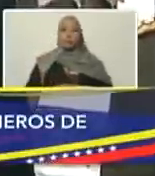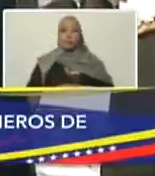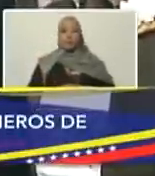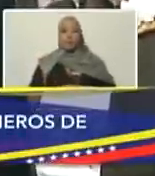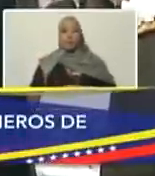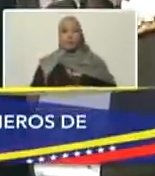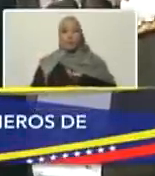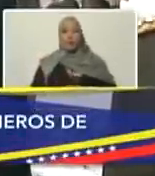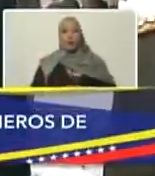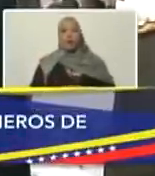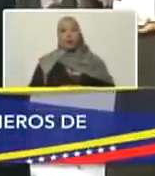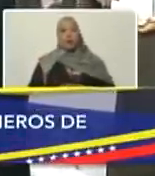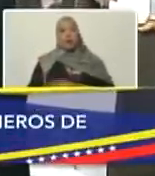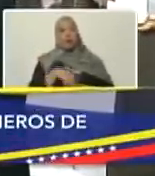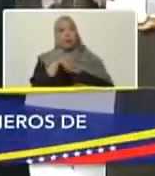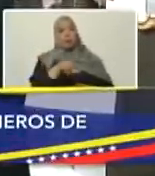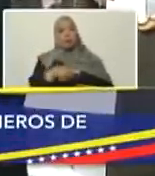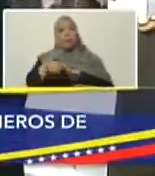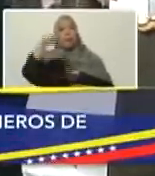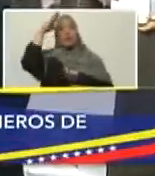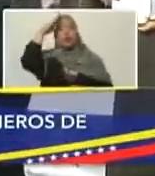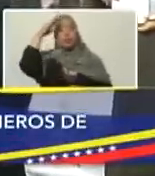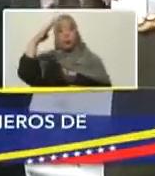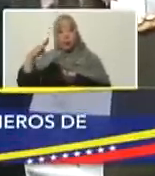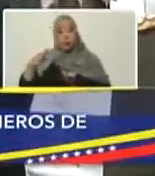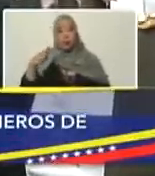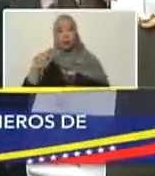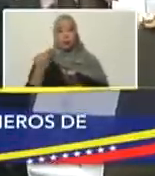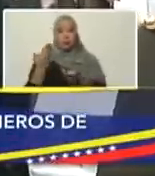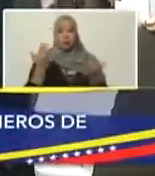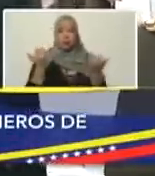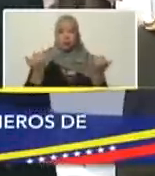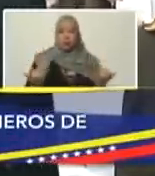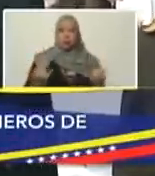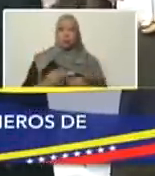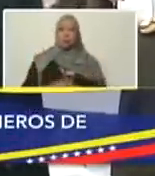De nuestra Fuerza Armada Nacional Bolivariana